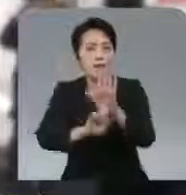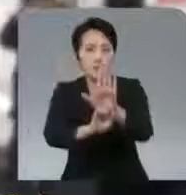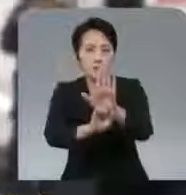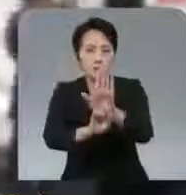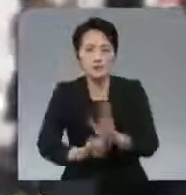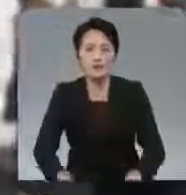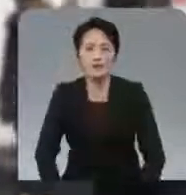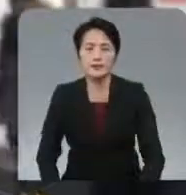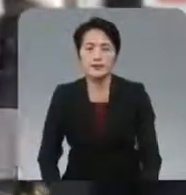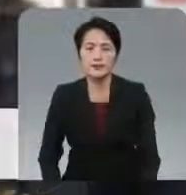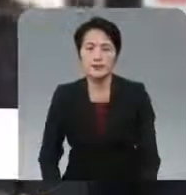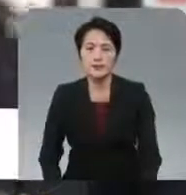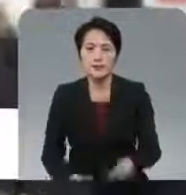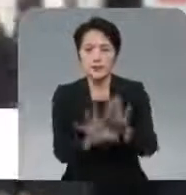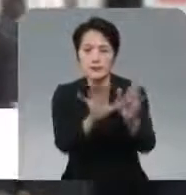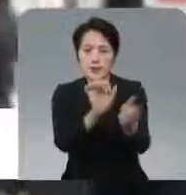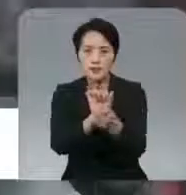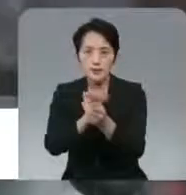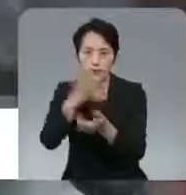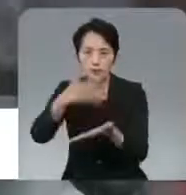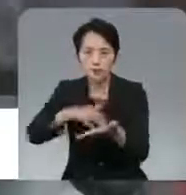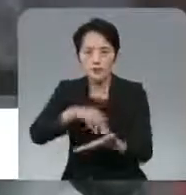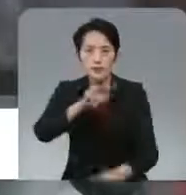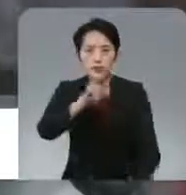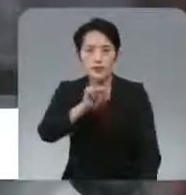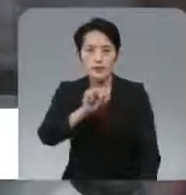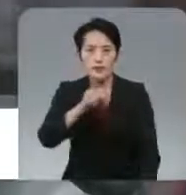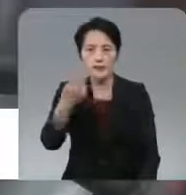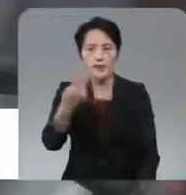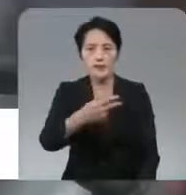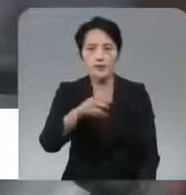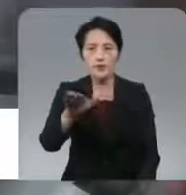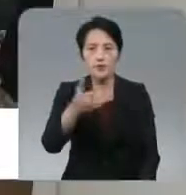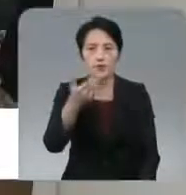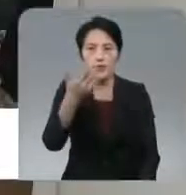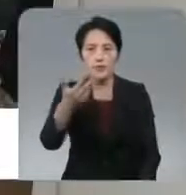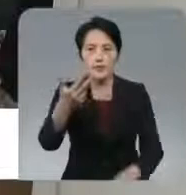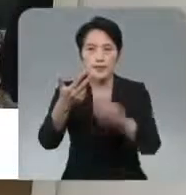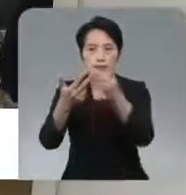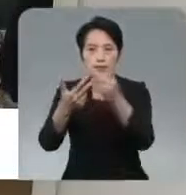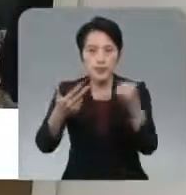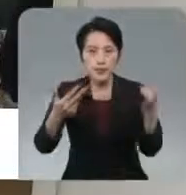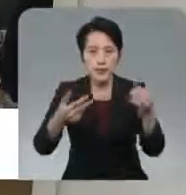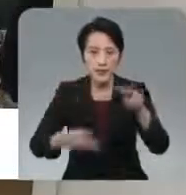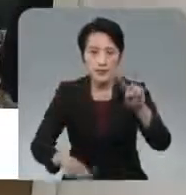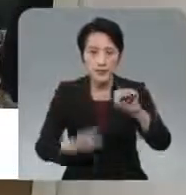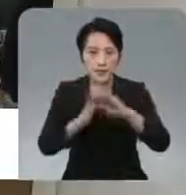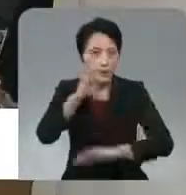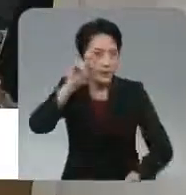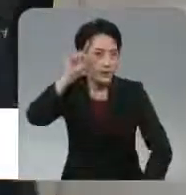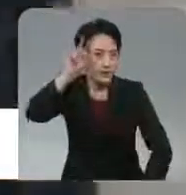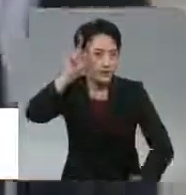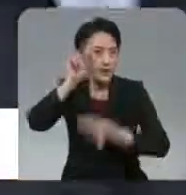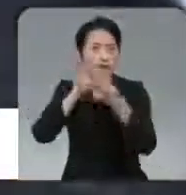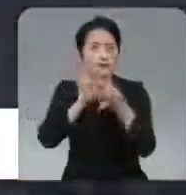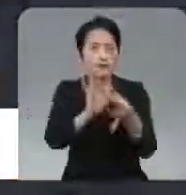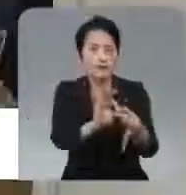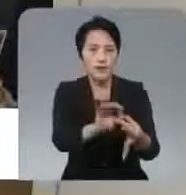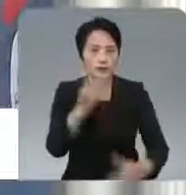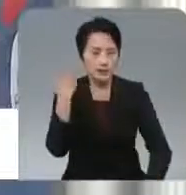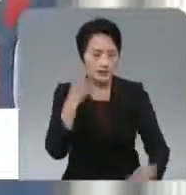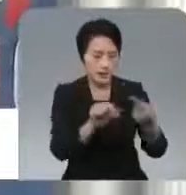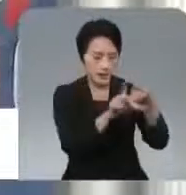mientras la variante omicron acelera el volumen de propagación del virus corea del sur superó los 20 mil casos diarios el jueves 3